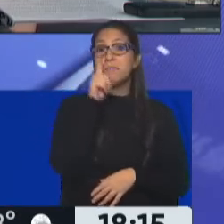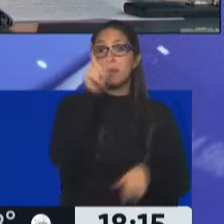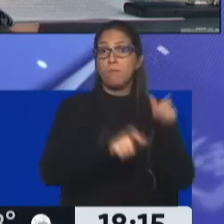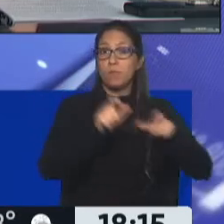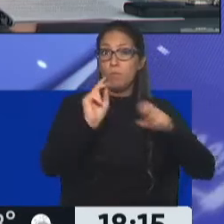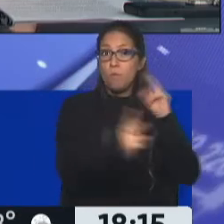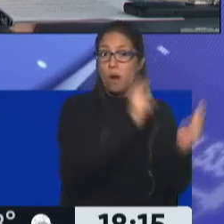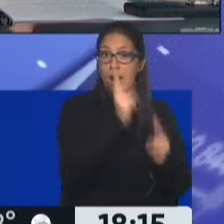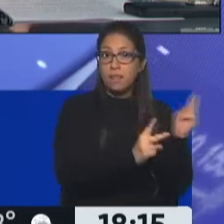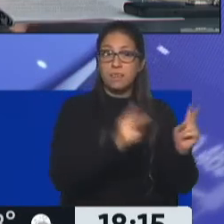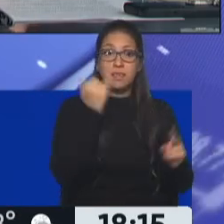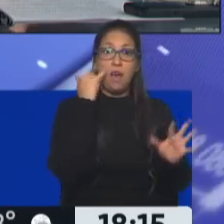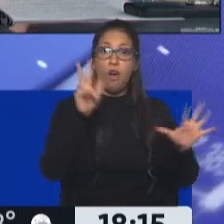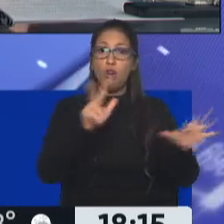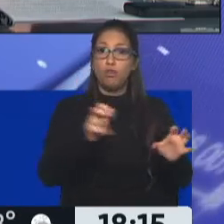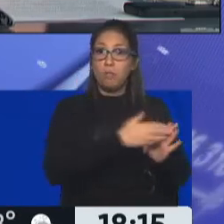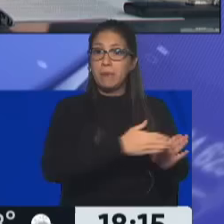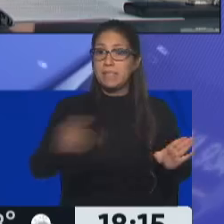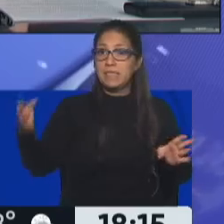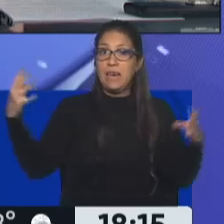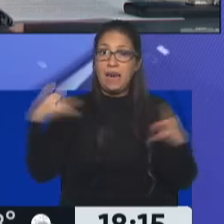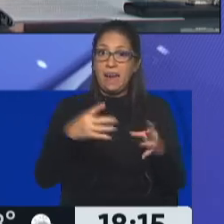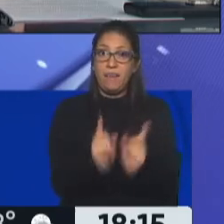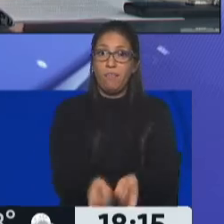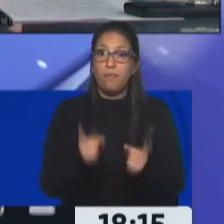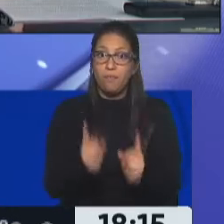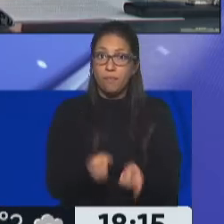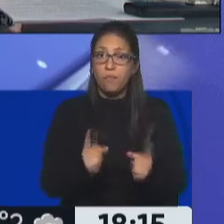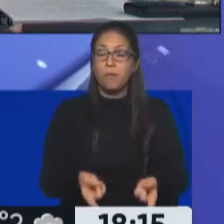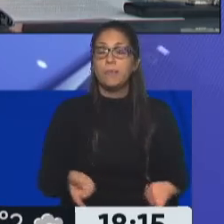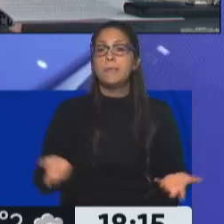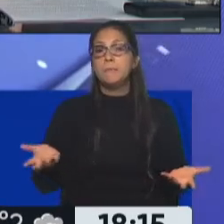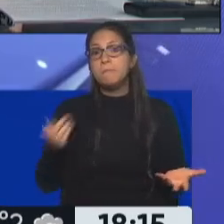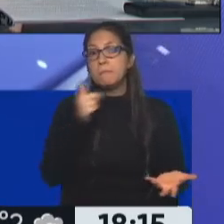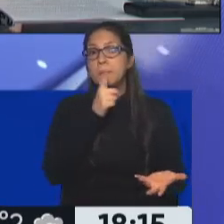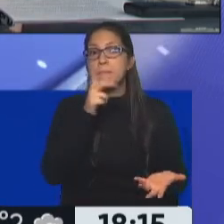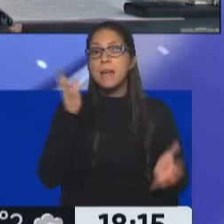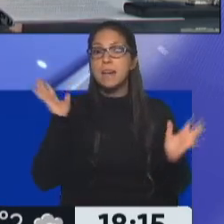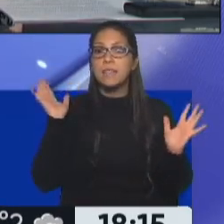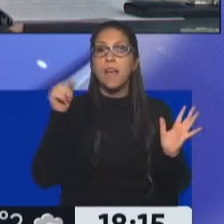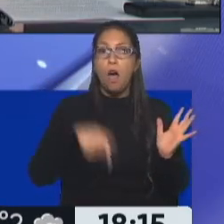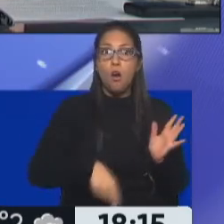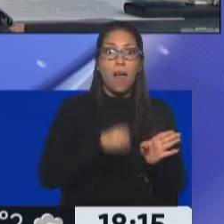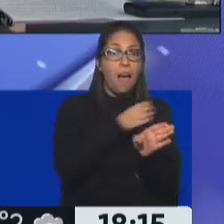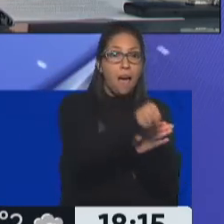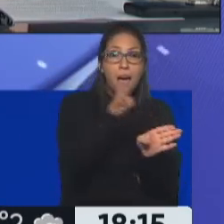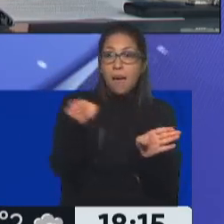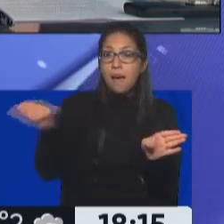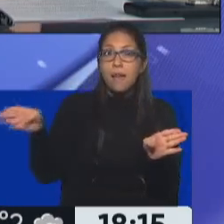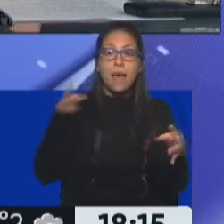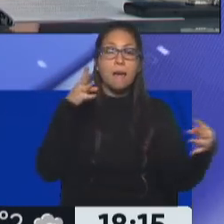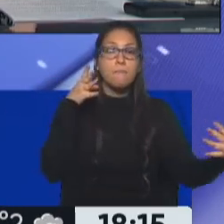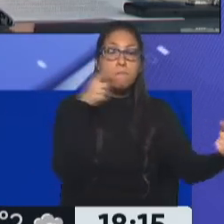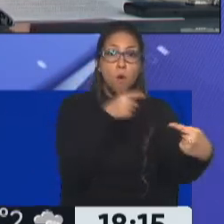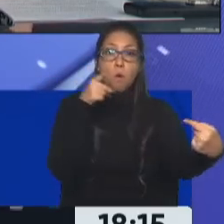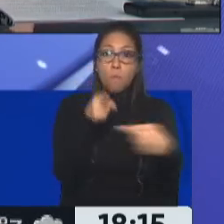muertos y ya 8 meses de guerra en todo este contexto, que me parece que se abren, como decía, múltiples frentes, y en todo